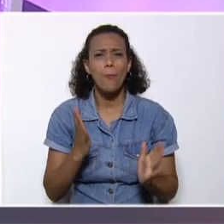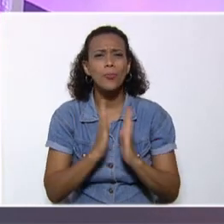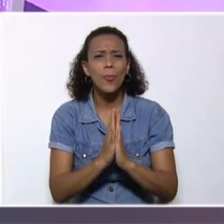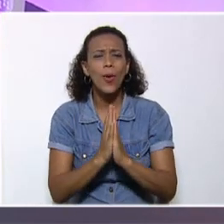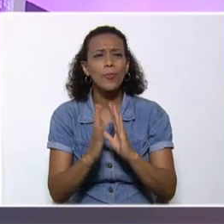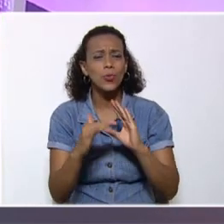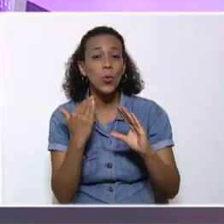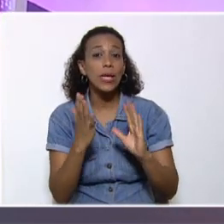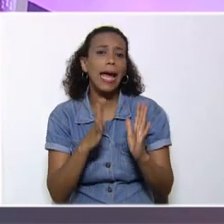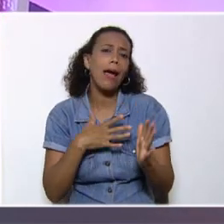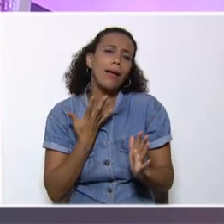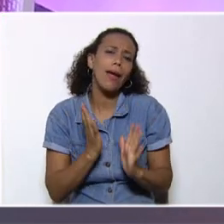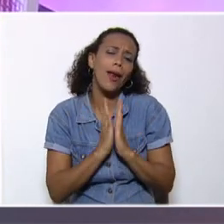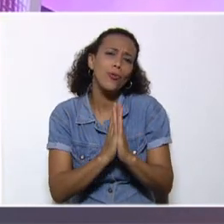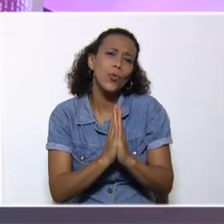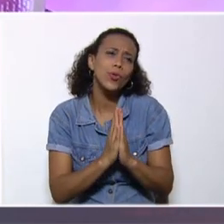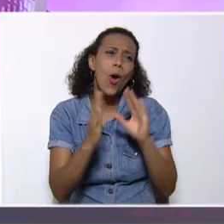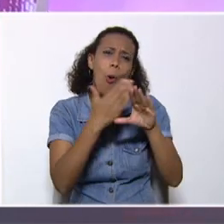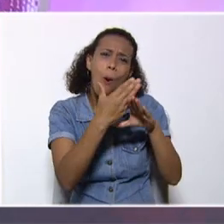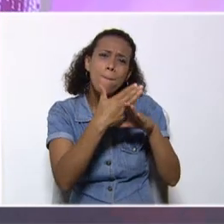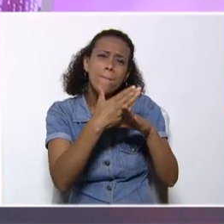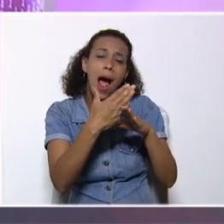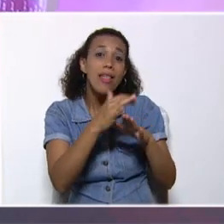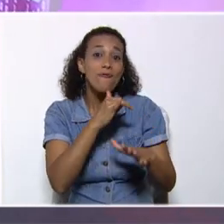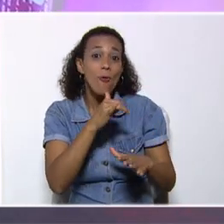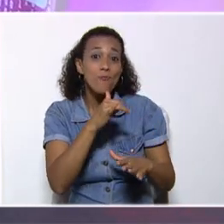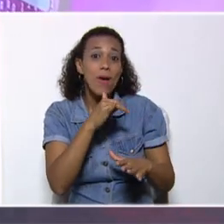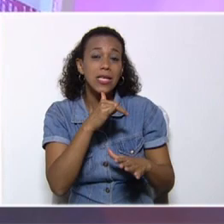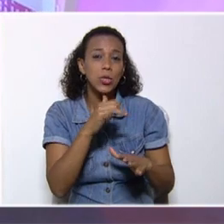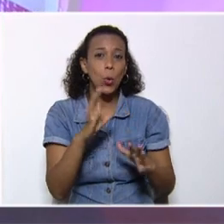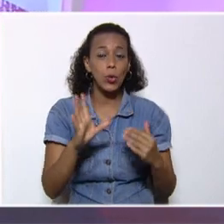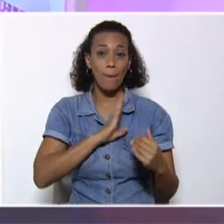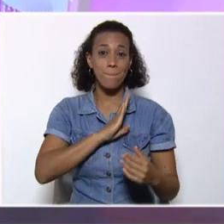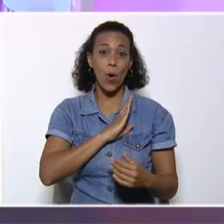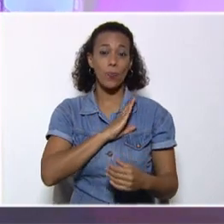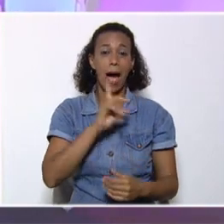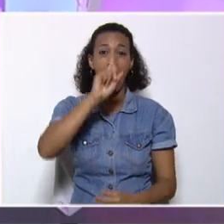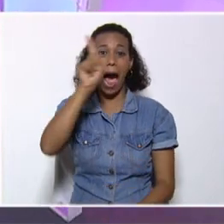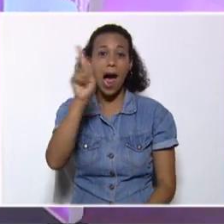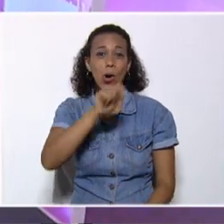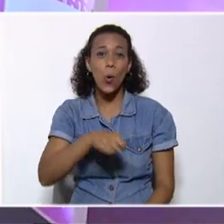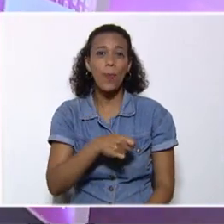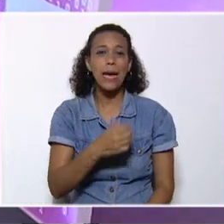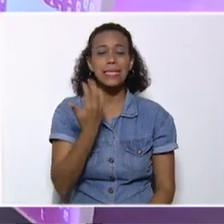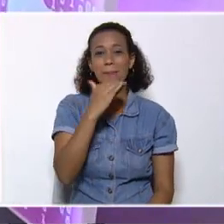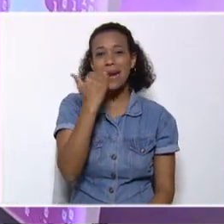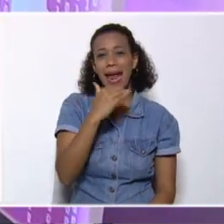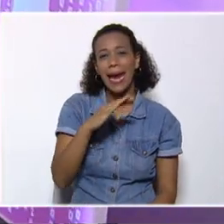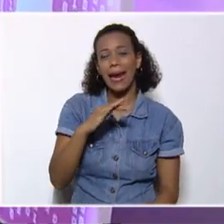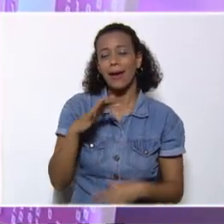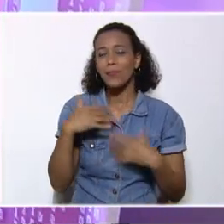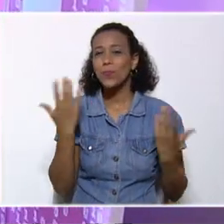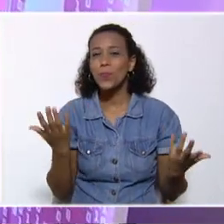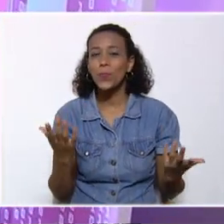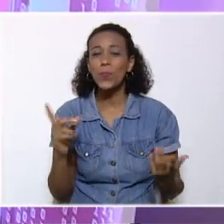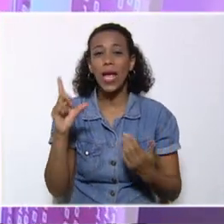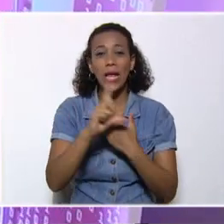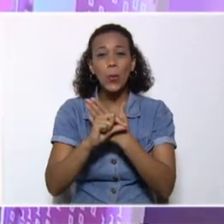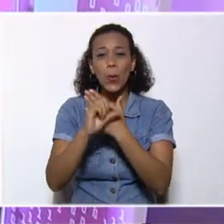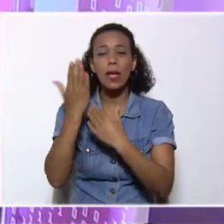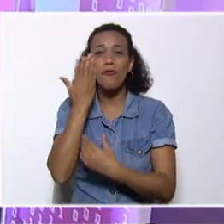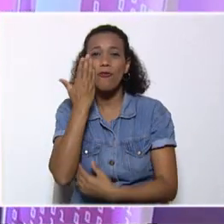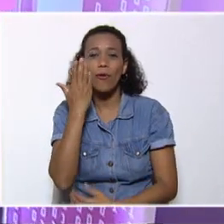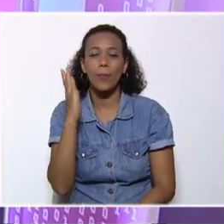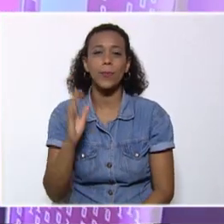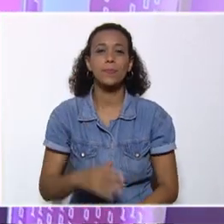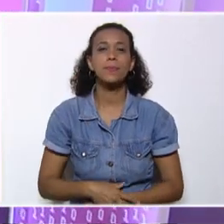@cadafamiliaunaescuela. También quiero que compartan todas esas informaciones con mi cuenta personal, @simerrierabravo, en Twitter, Instagram